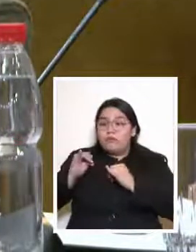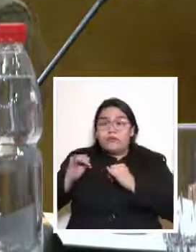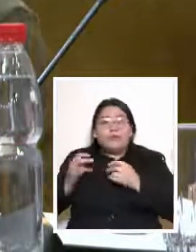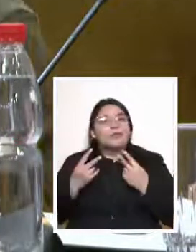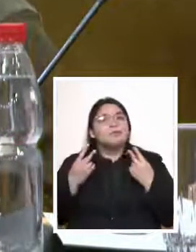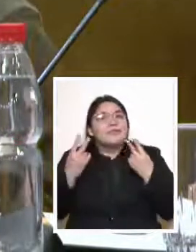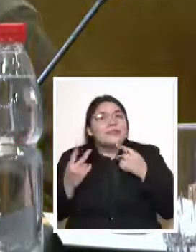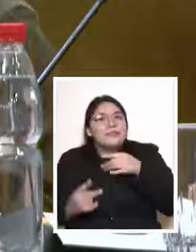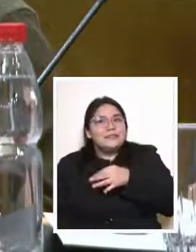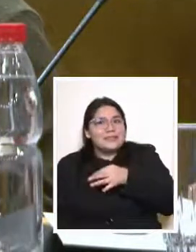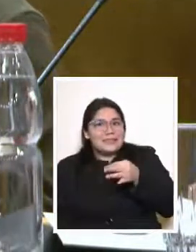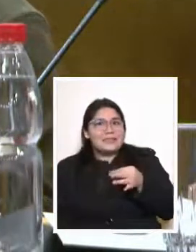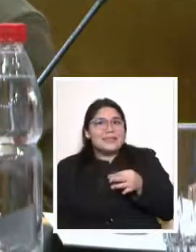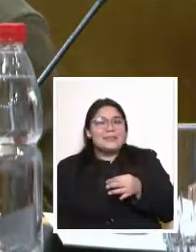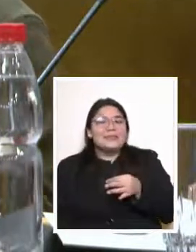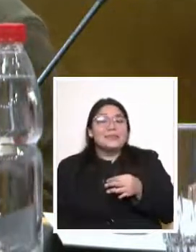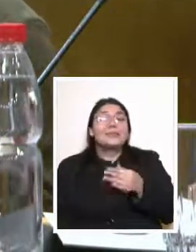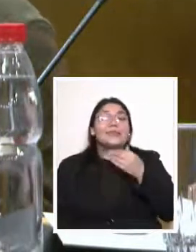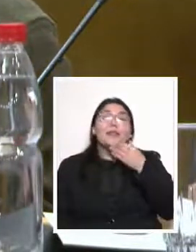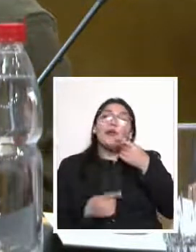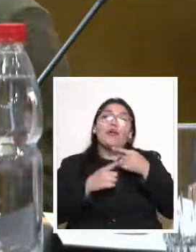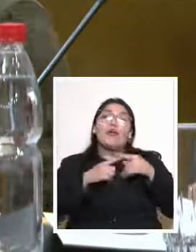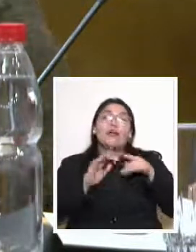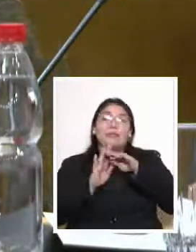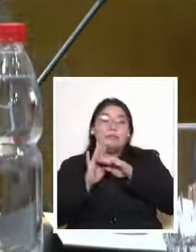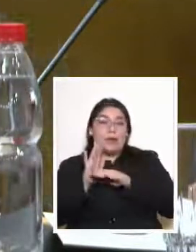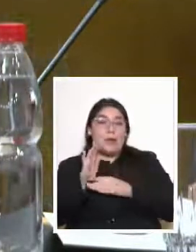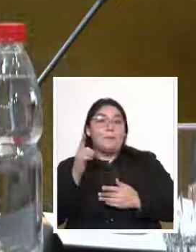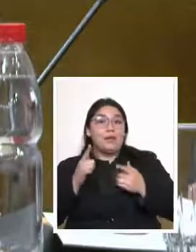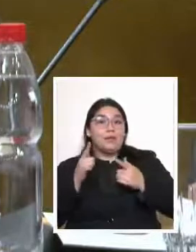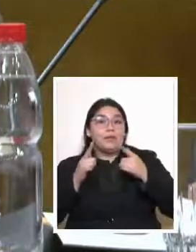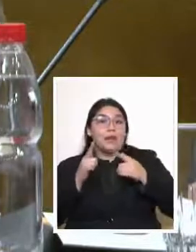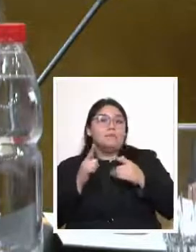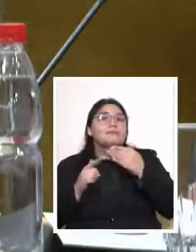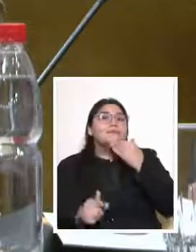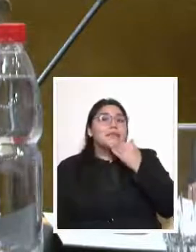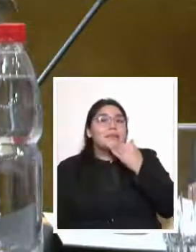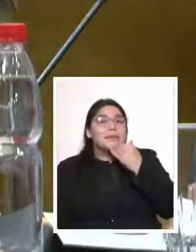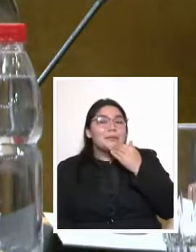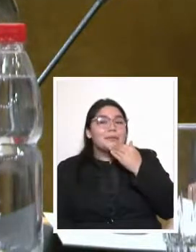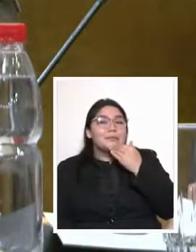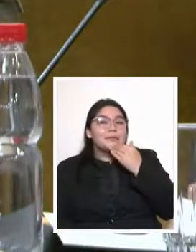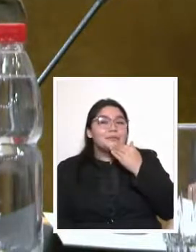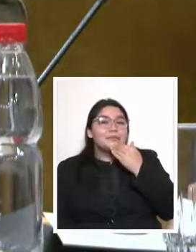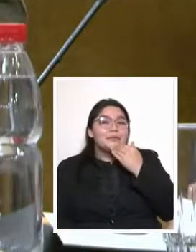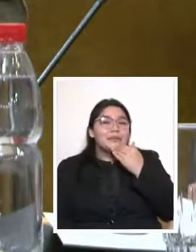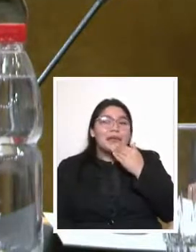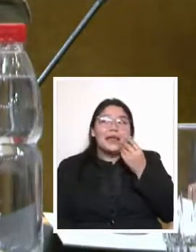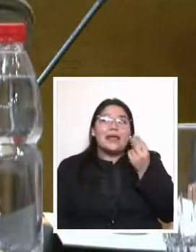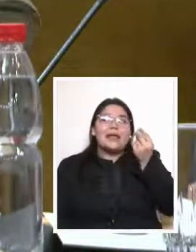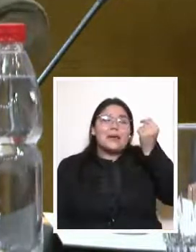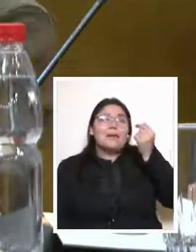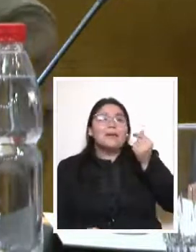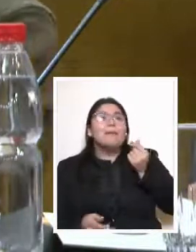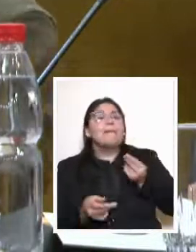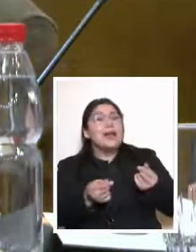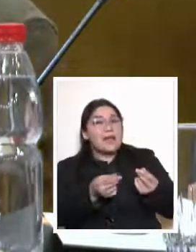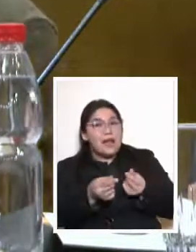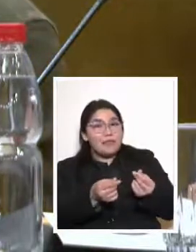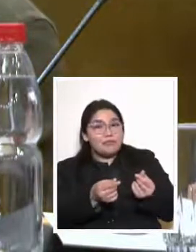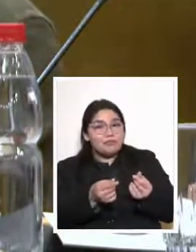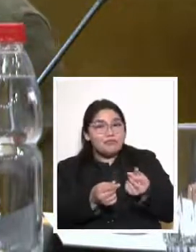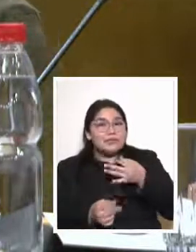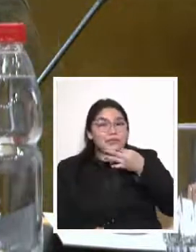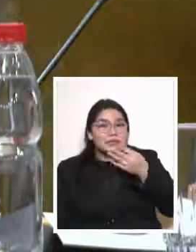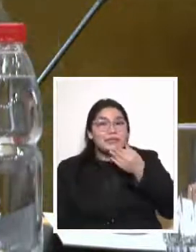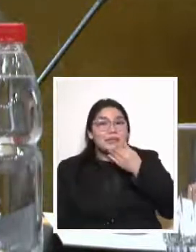otras políticas que todavía yo diría que en el debate internacional son todavía más dominantes que la idea del mercado y la privatización, la idea de el